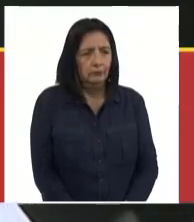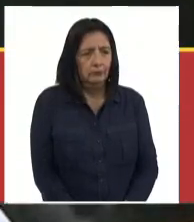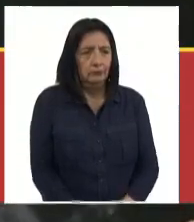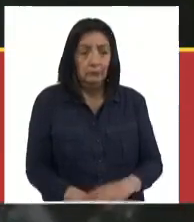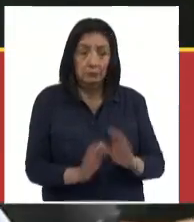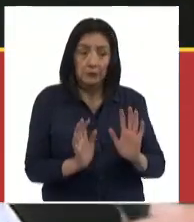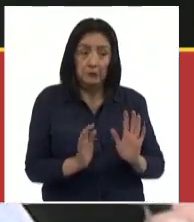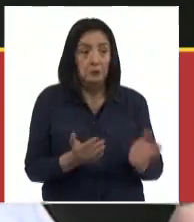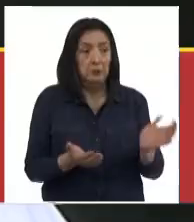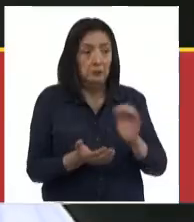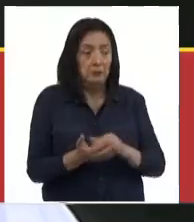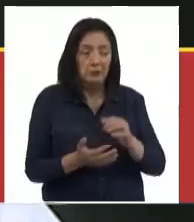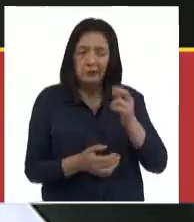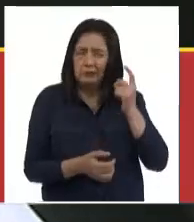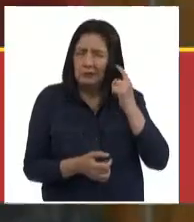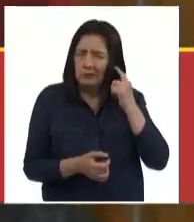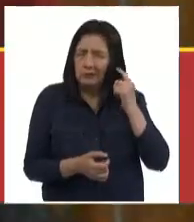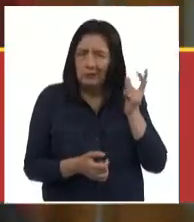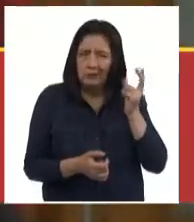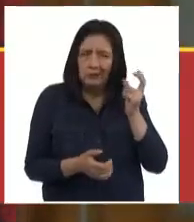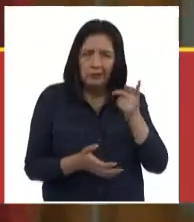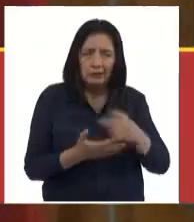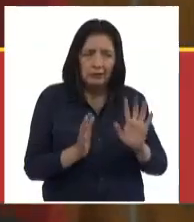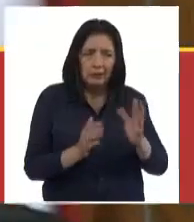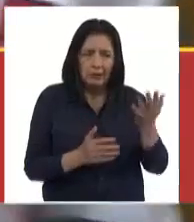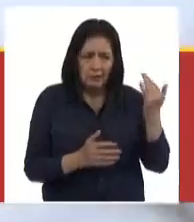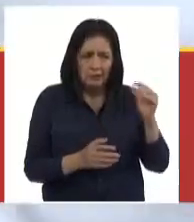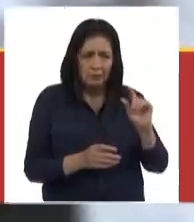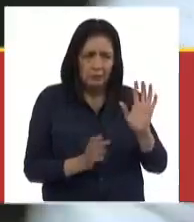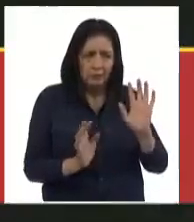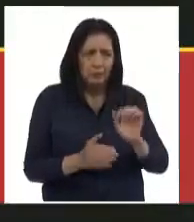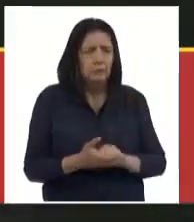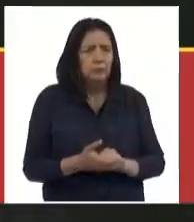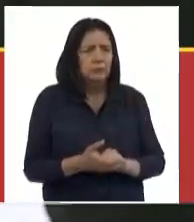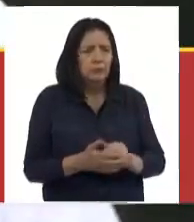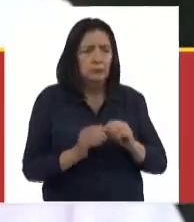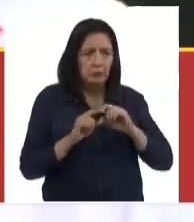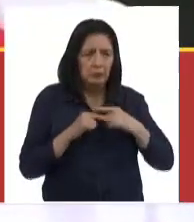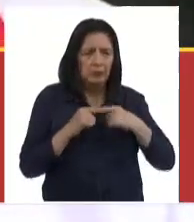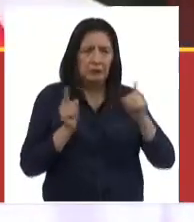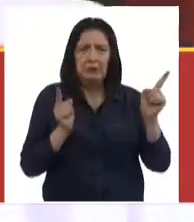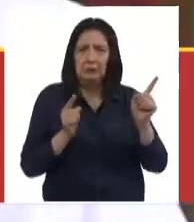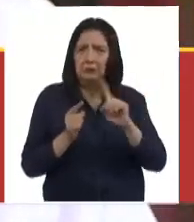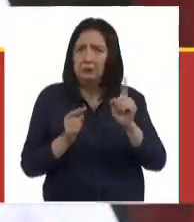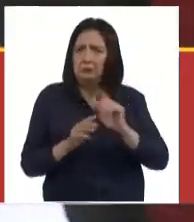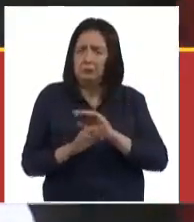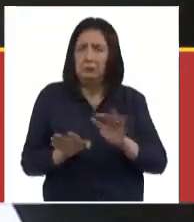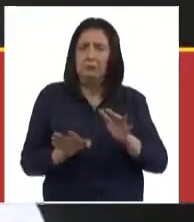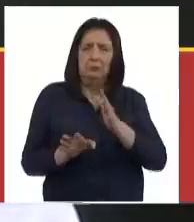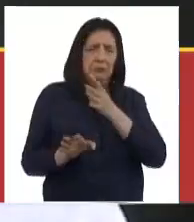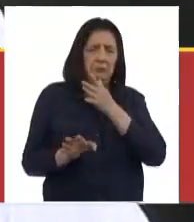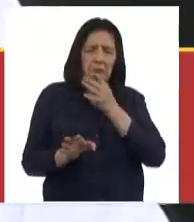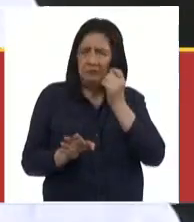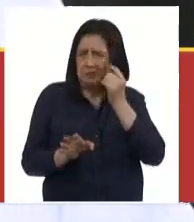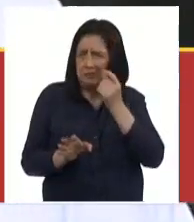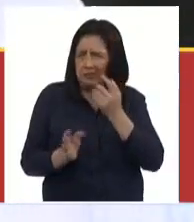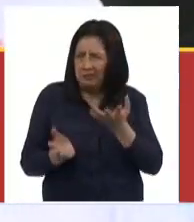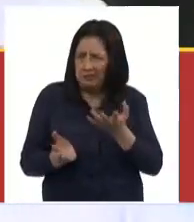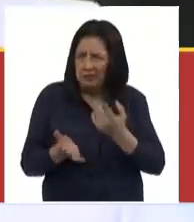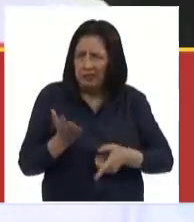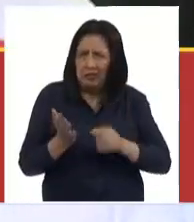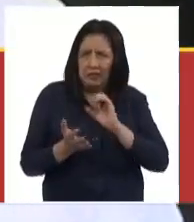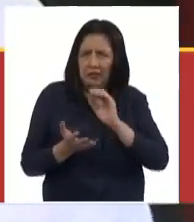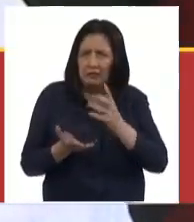Bien, vamos a retomar el audio del señor Pedro Castillo hace instantes en un mensaje que no terminó de comprenderse porque nunca dijo a